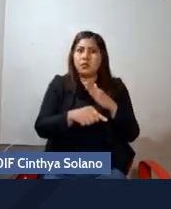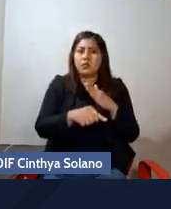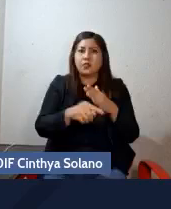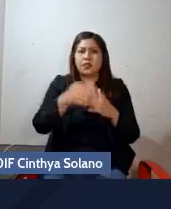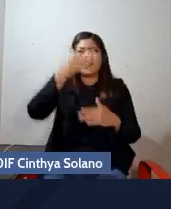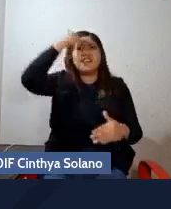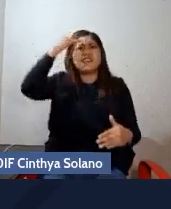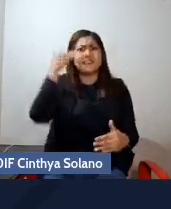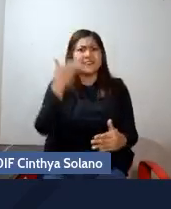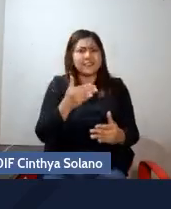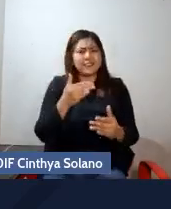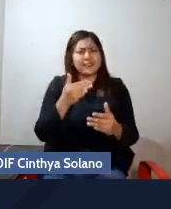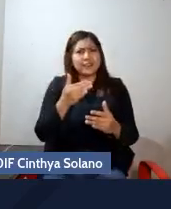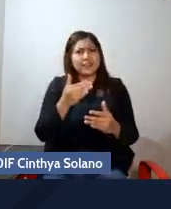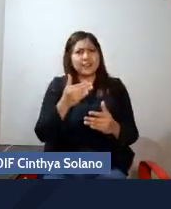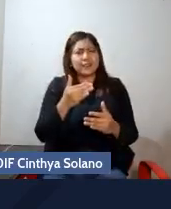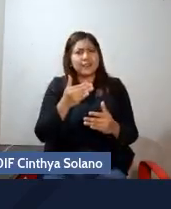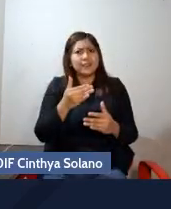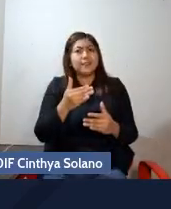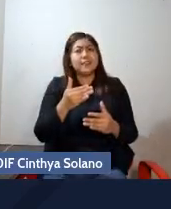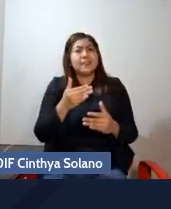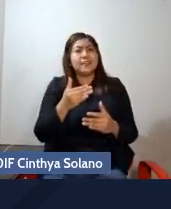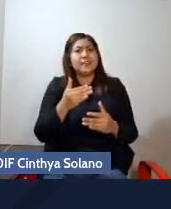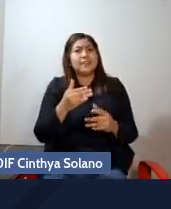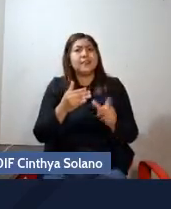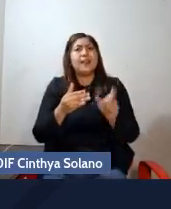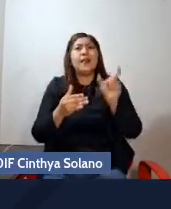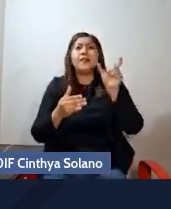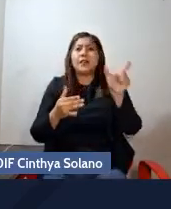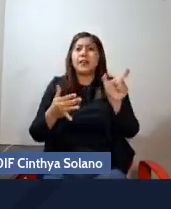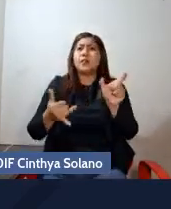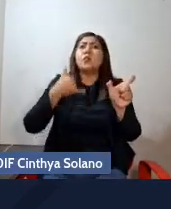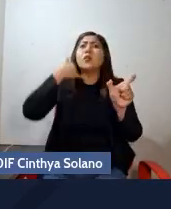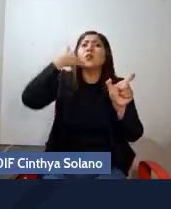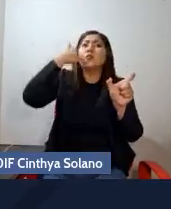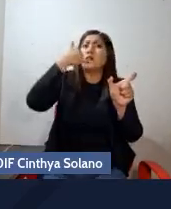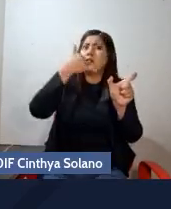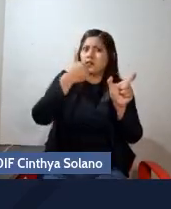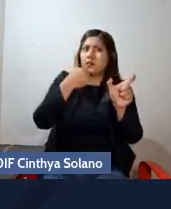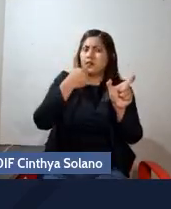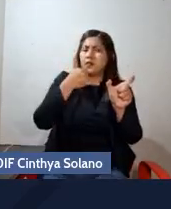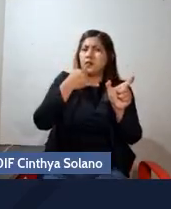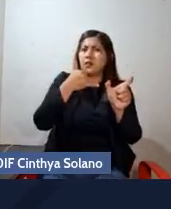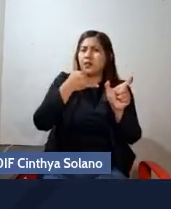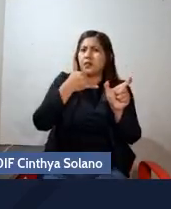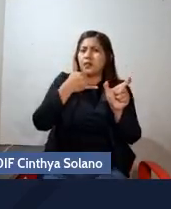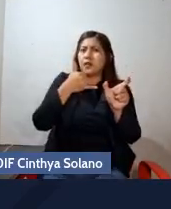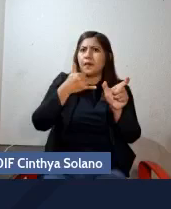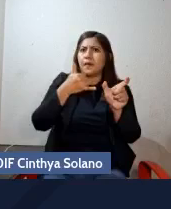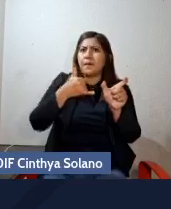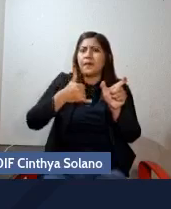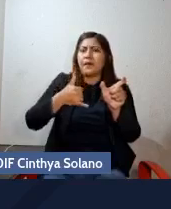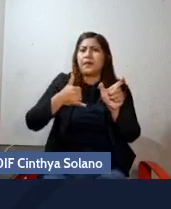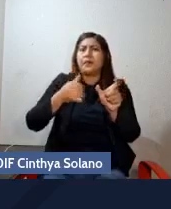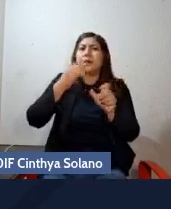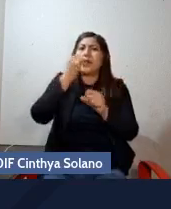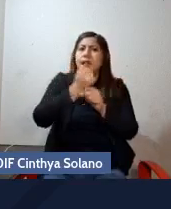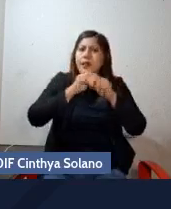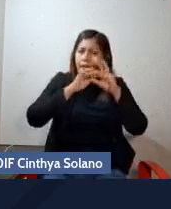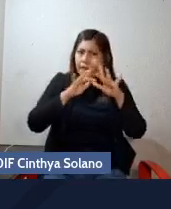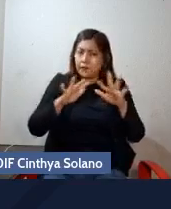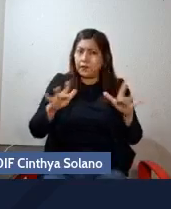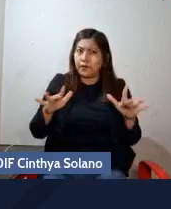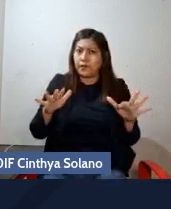proporcionarnos, sabe a qué número debe de llamar para que pueda pedir información sobre el asunto que nos